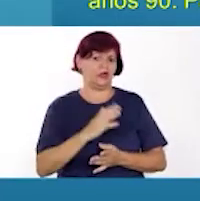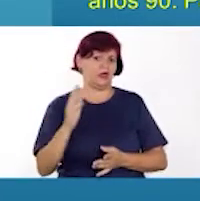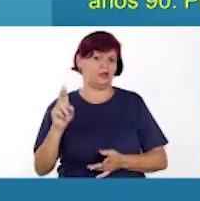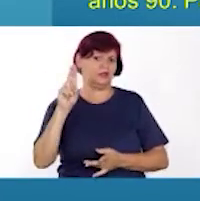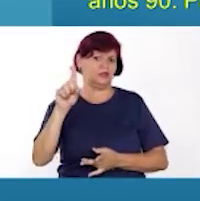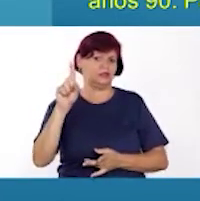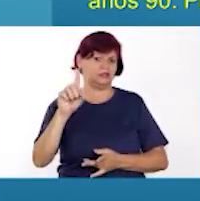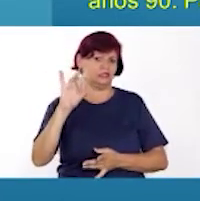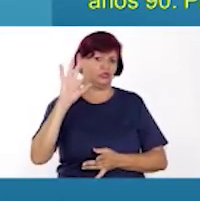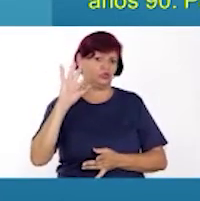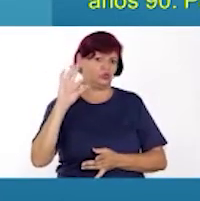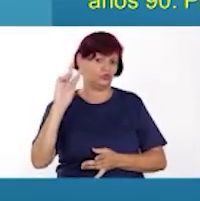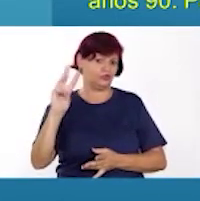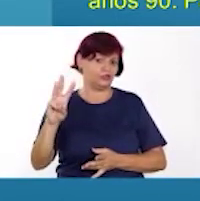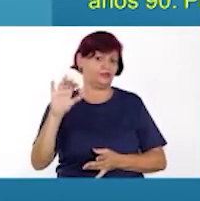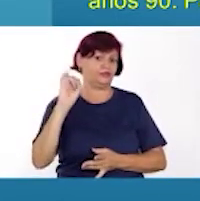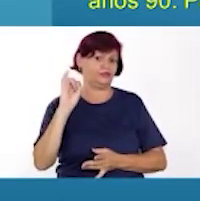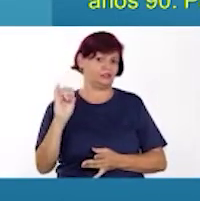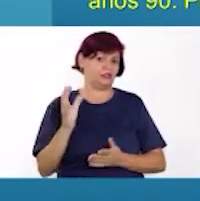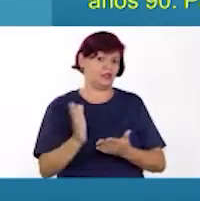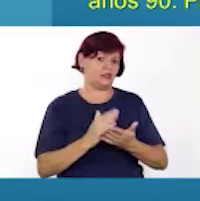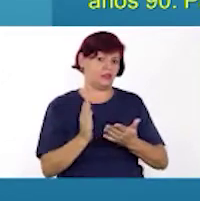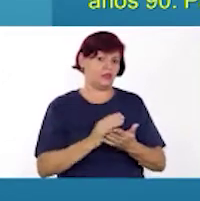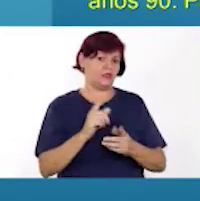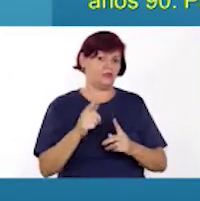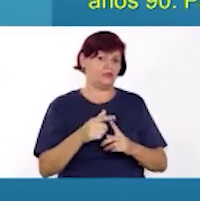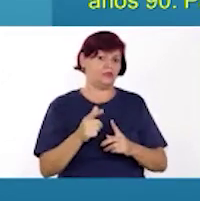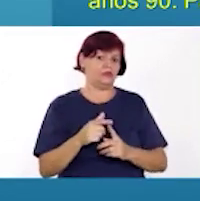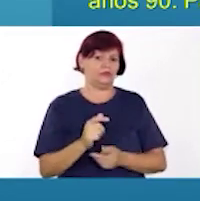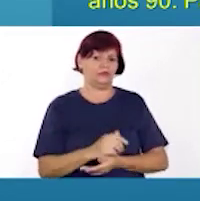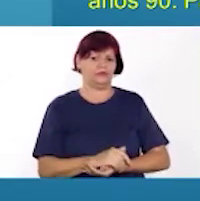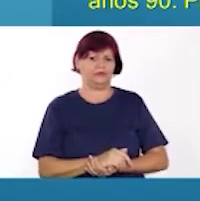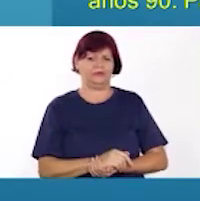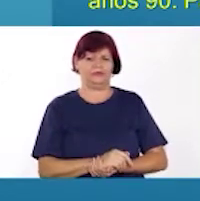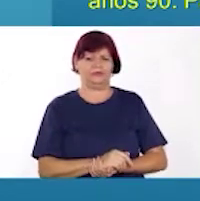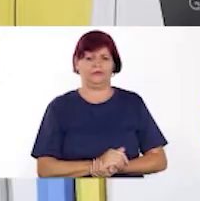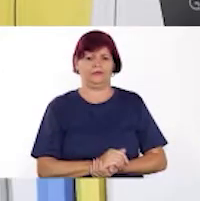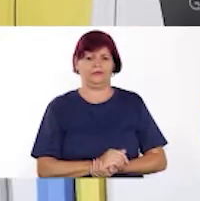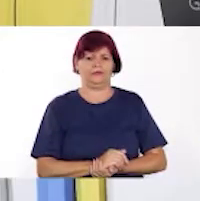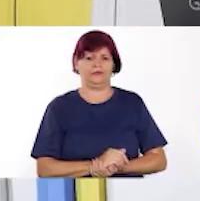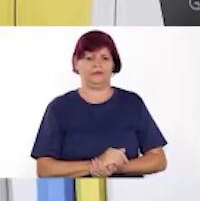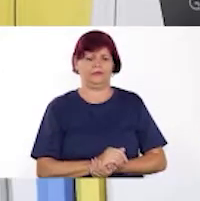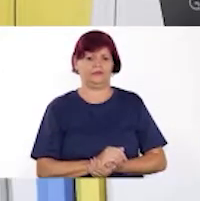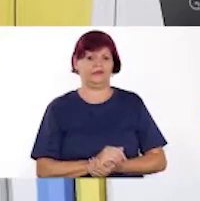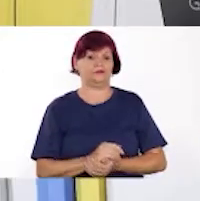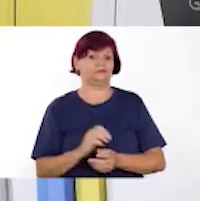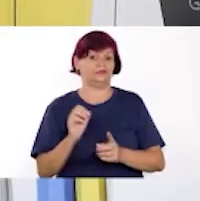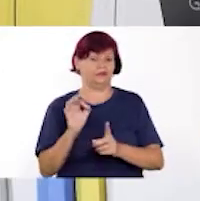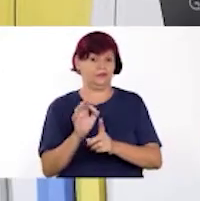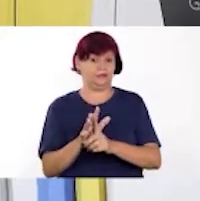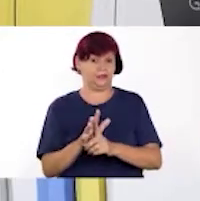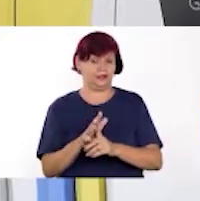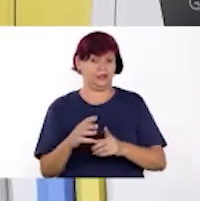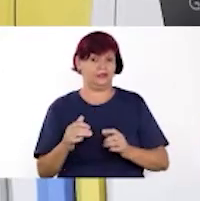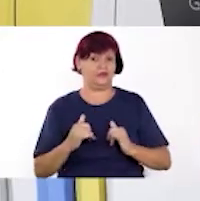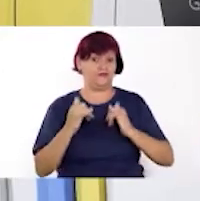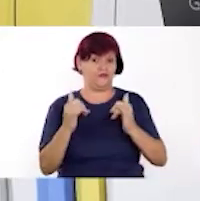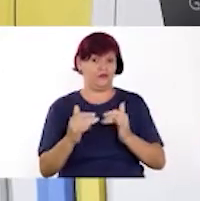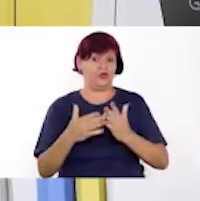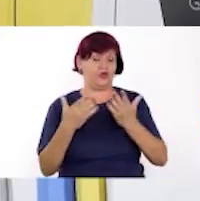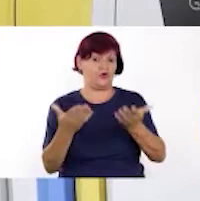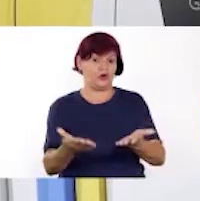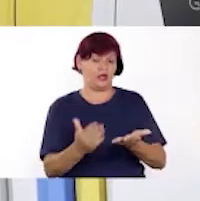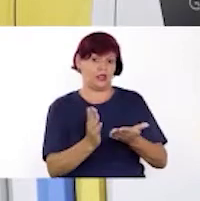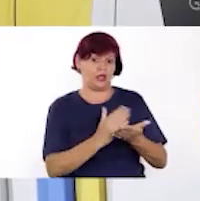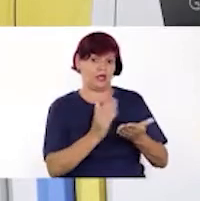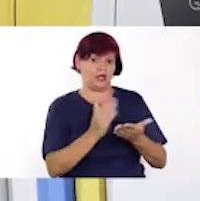página 126 a la 136 del libro de texto. A partir de la información que les brinda el libro de texto,